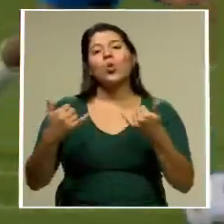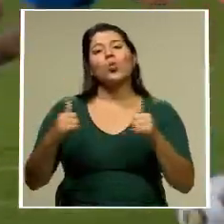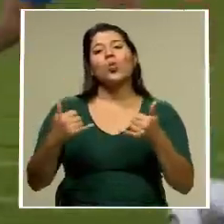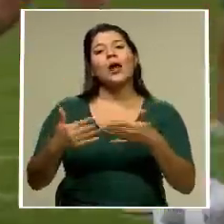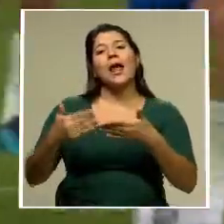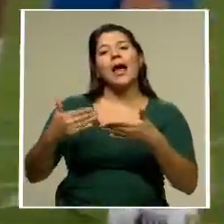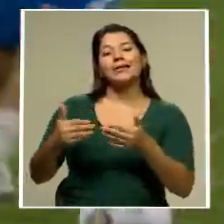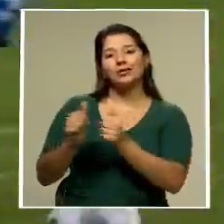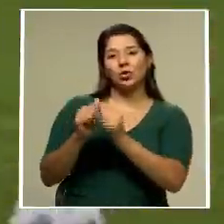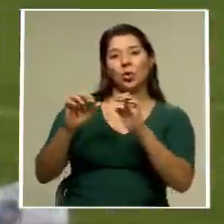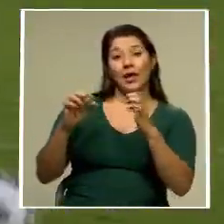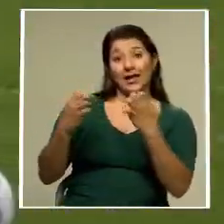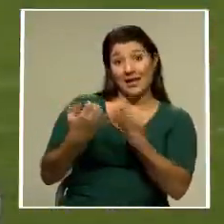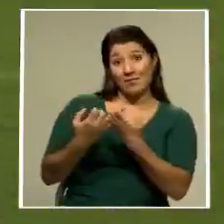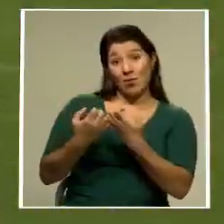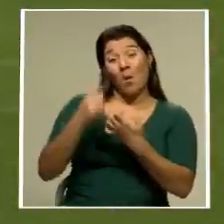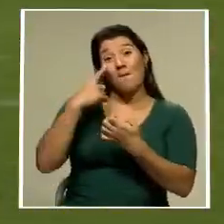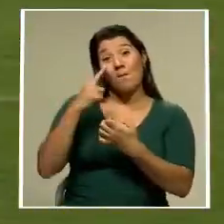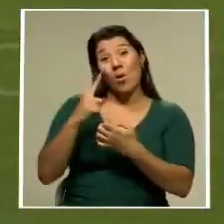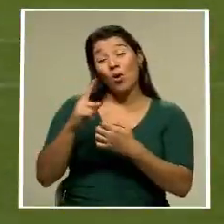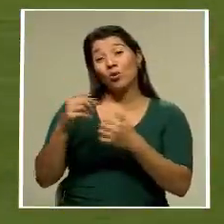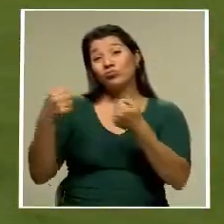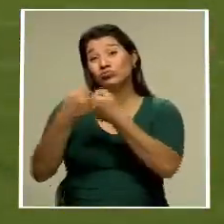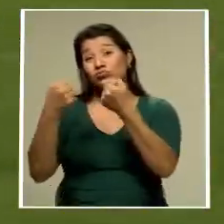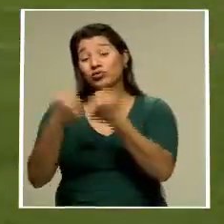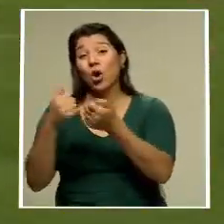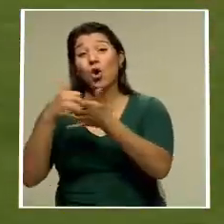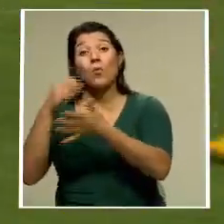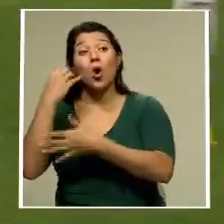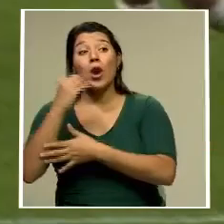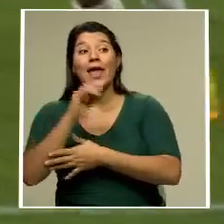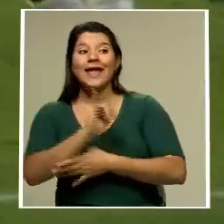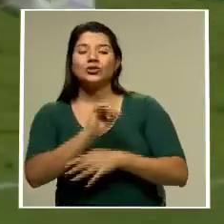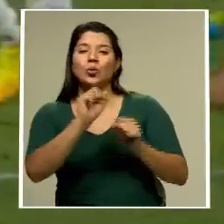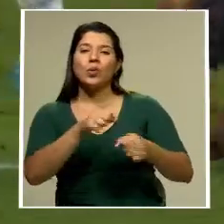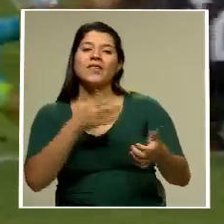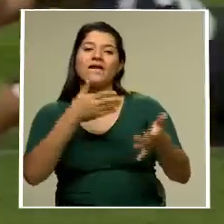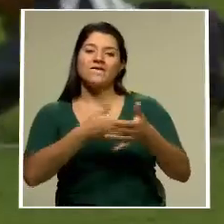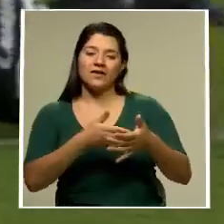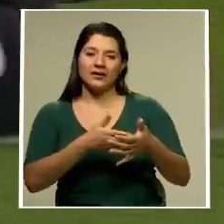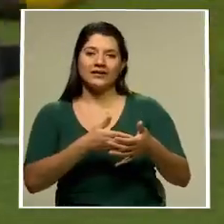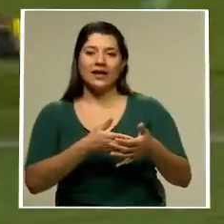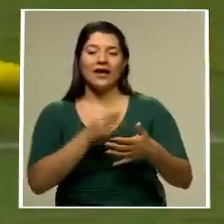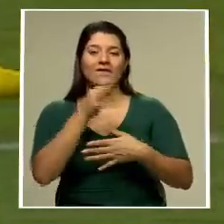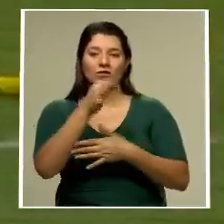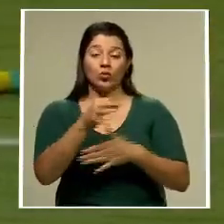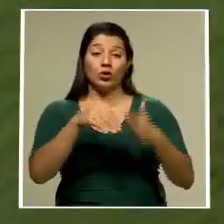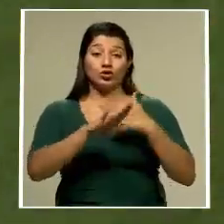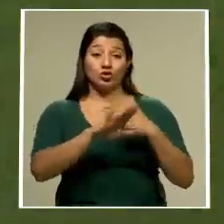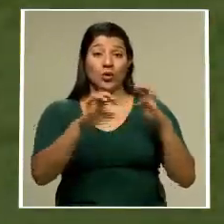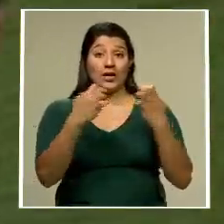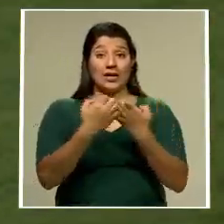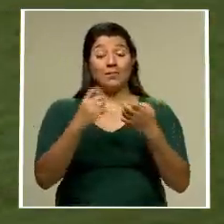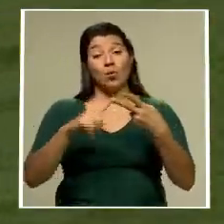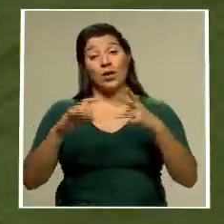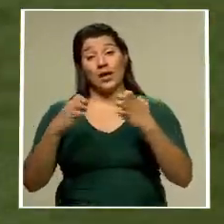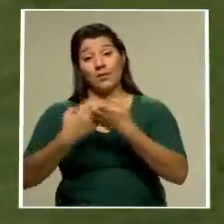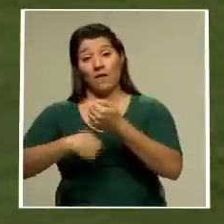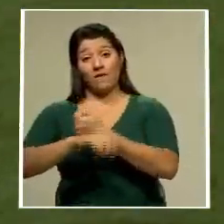Copa Oro, y eso podría afectar físicamente en el desempeño futuro, tanto en sus equipos como en la selección.